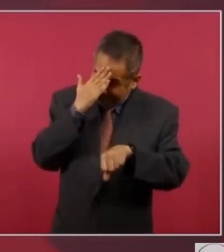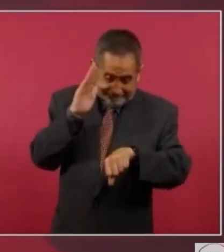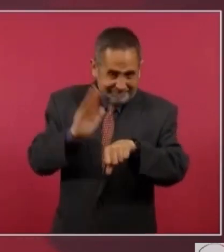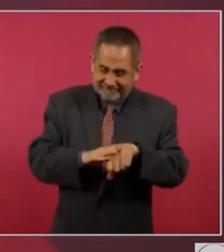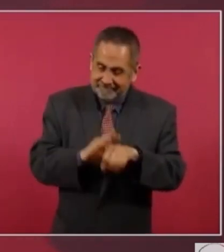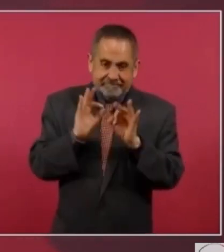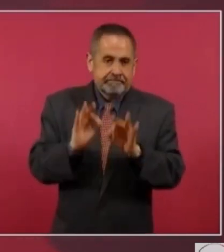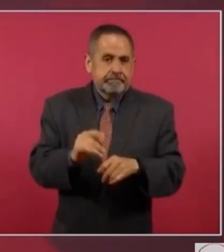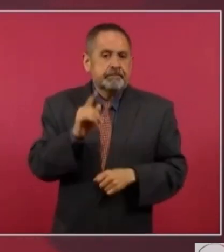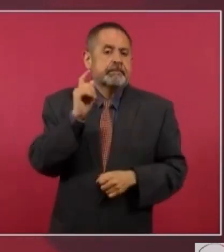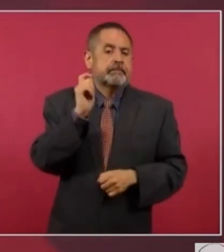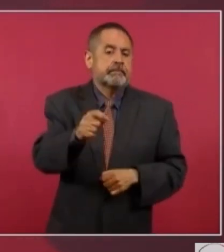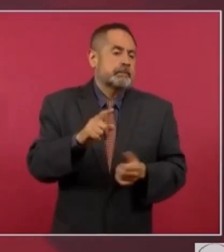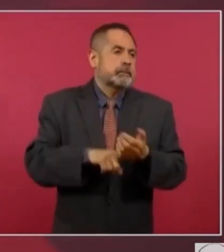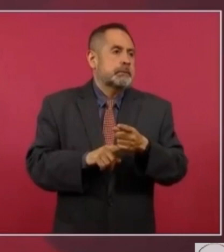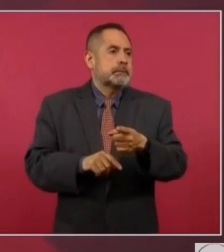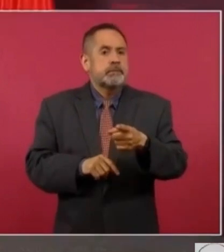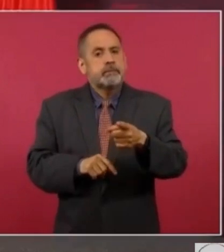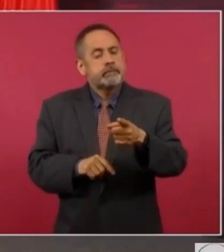cuando